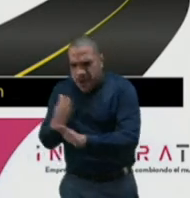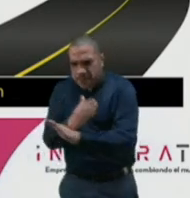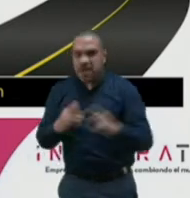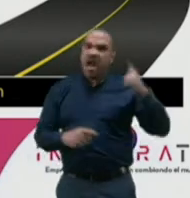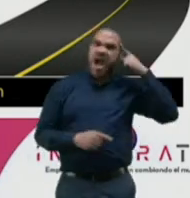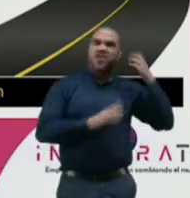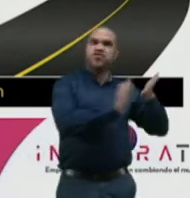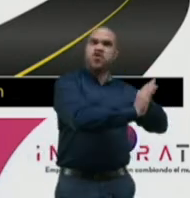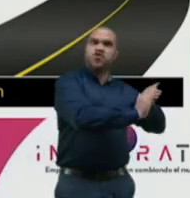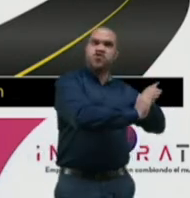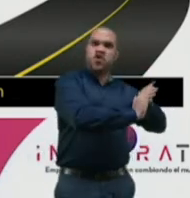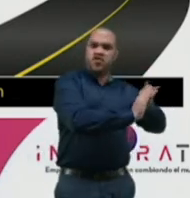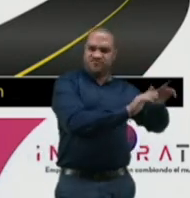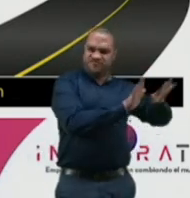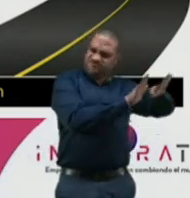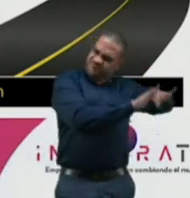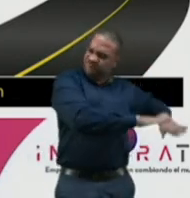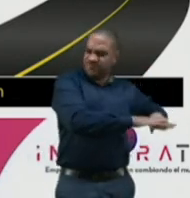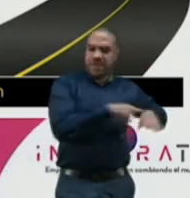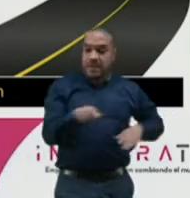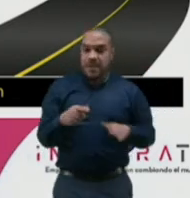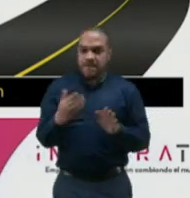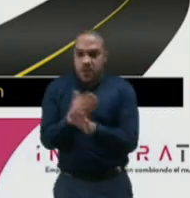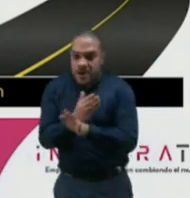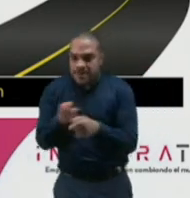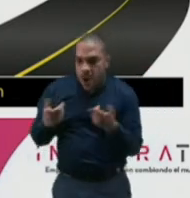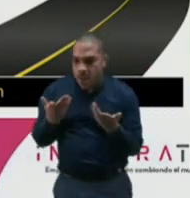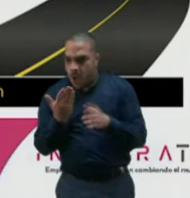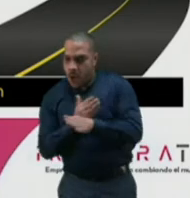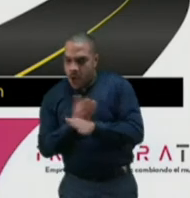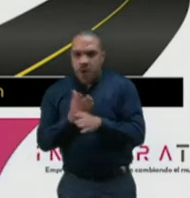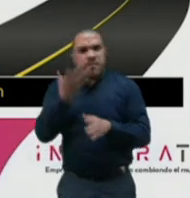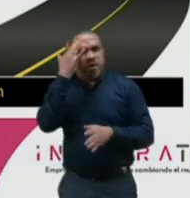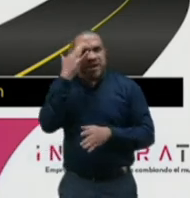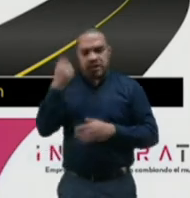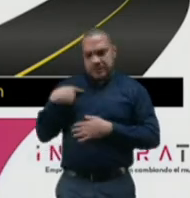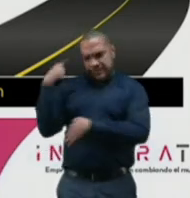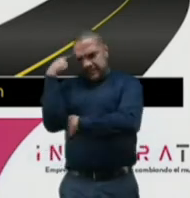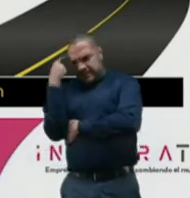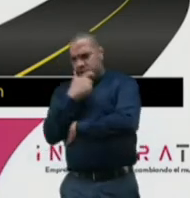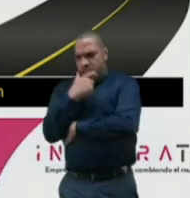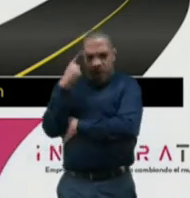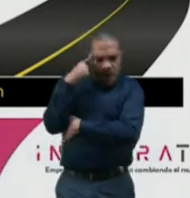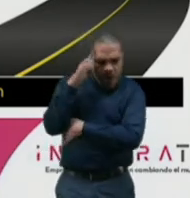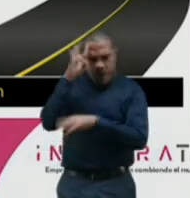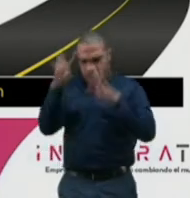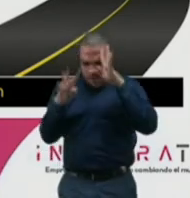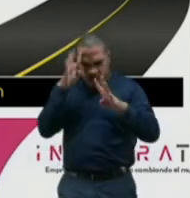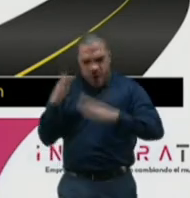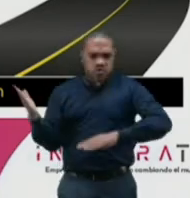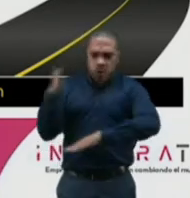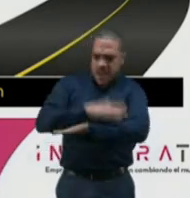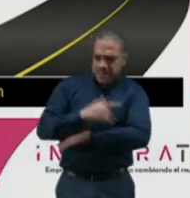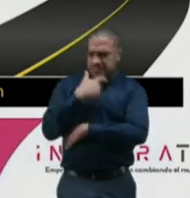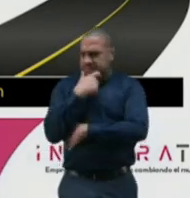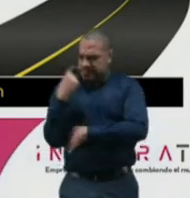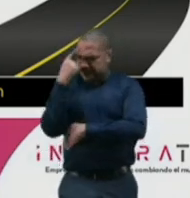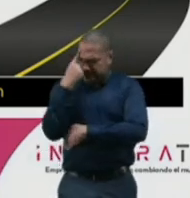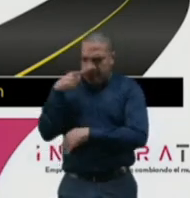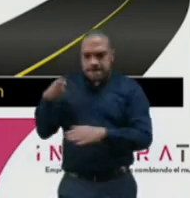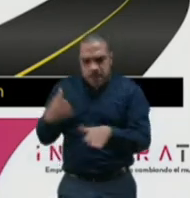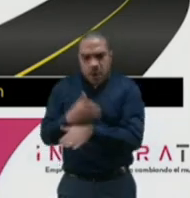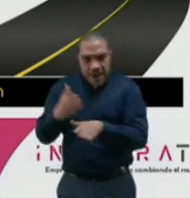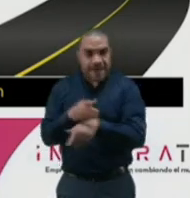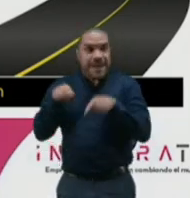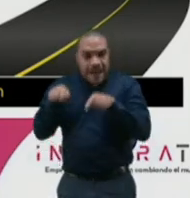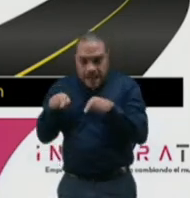Y la garantía de que ustedes van a mantenerse enfocados todo el tiempo en la creación de valor. La creación de valor se